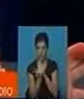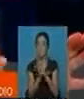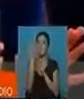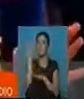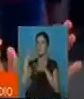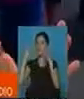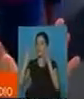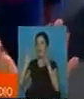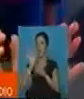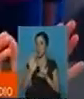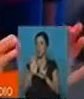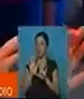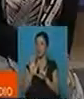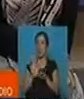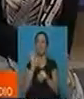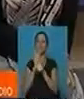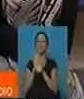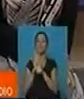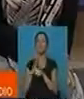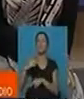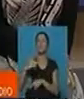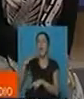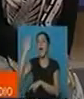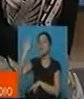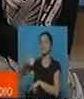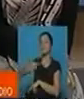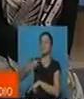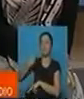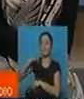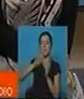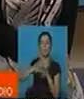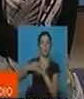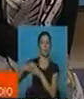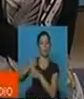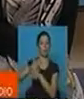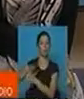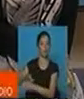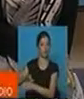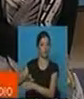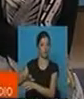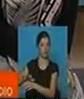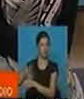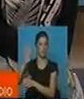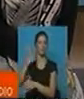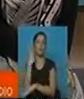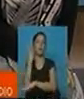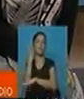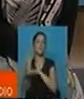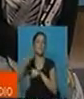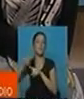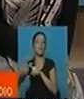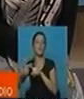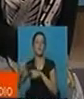tema, era parte de una sociedad más bien exclusiva y excluida, que no tenía ni una vocería política ni